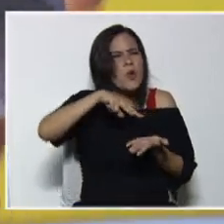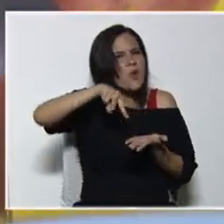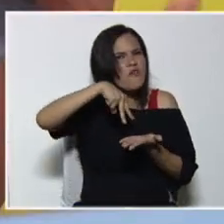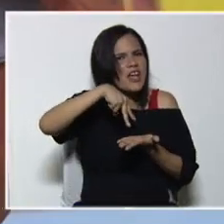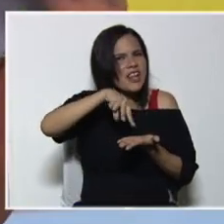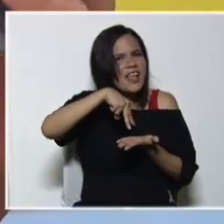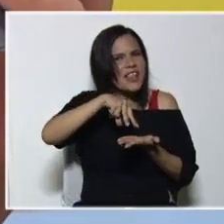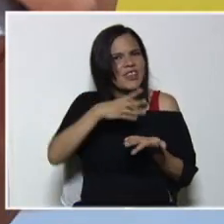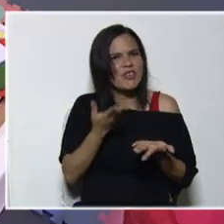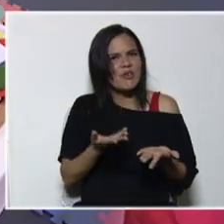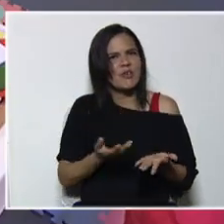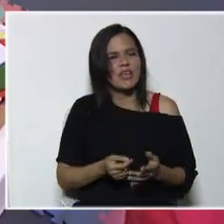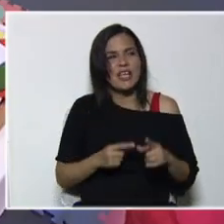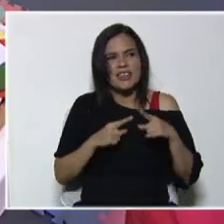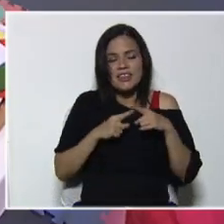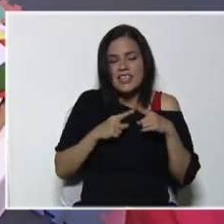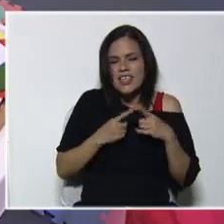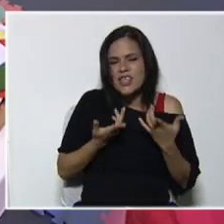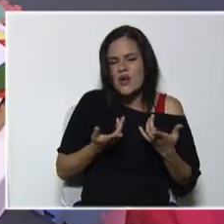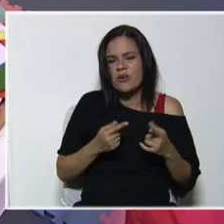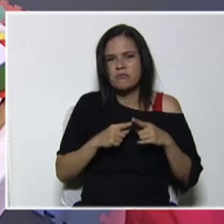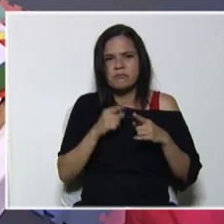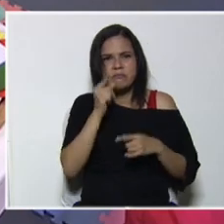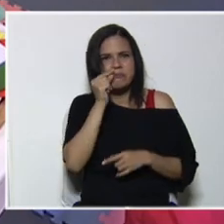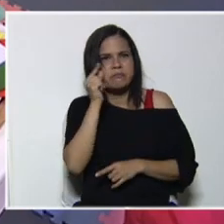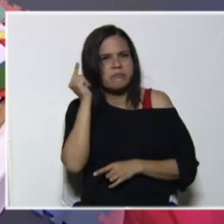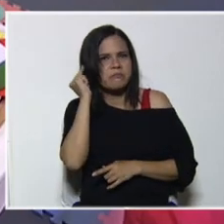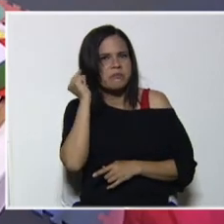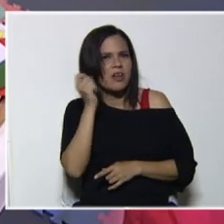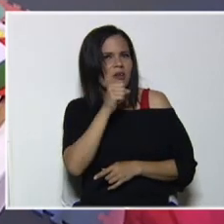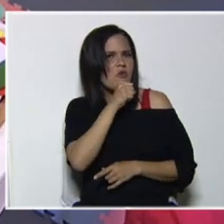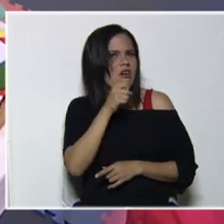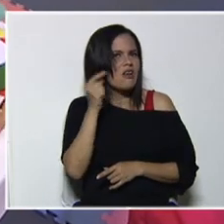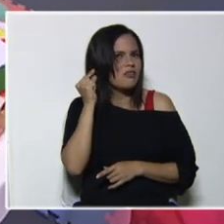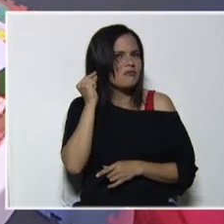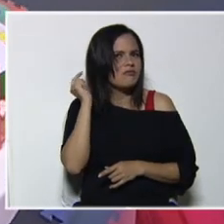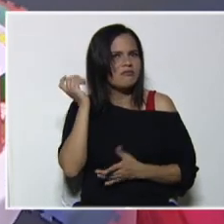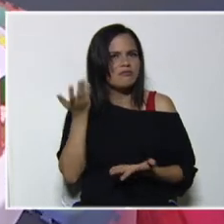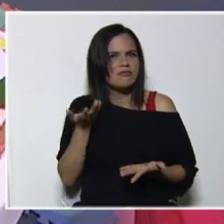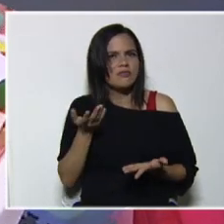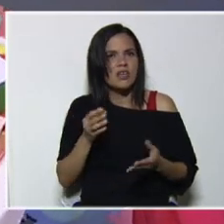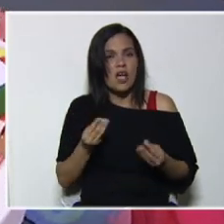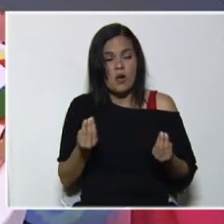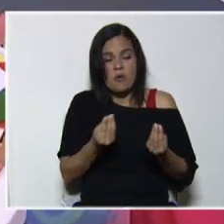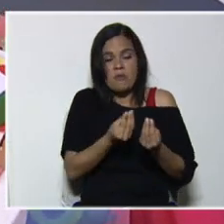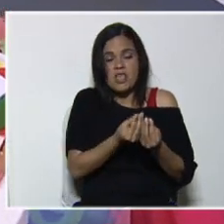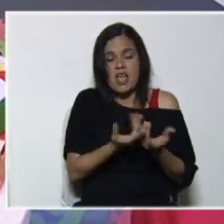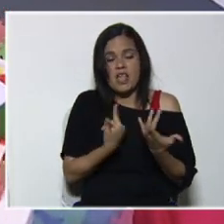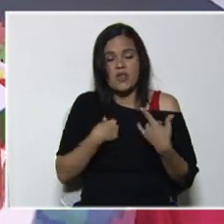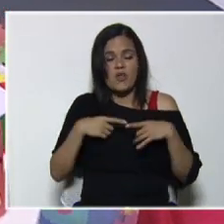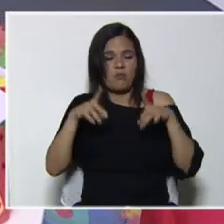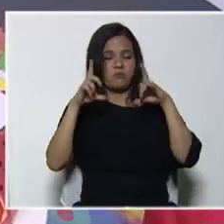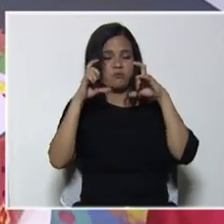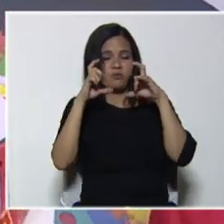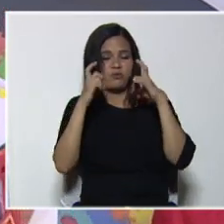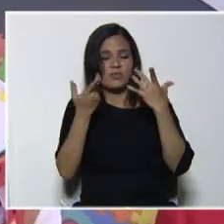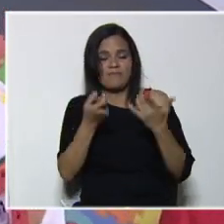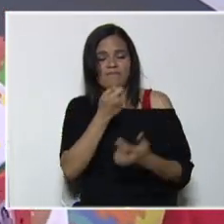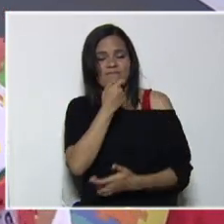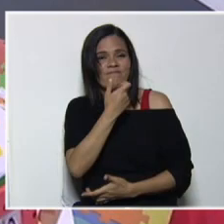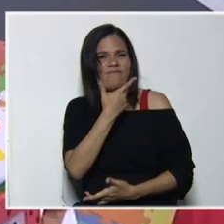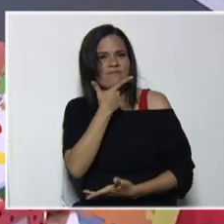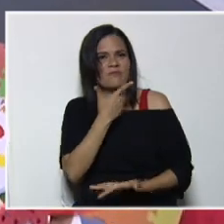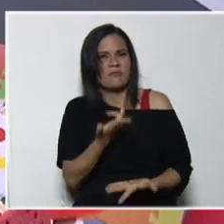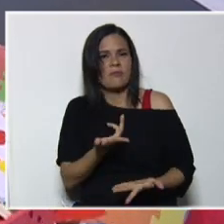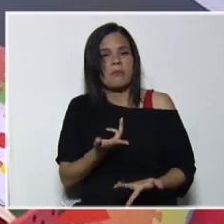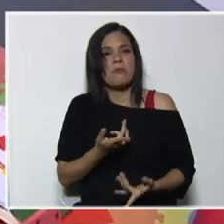bailando, el tío, la tía, la abuela que estuvieron allí acompañándonos, tomándonos estas fotos preciosas